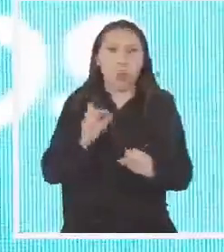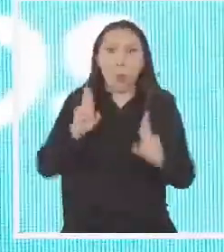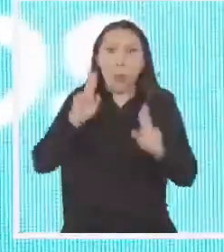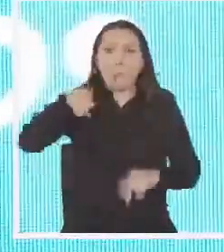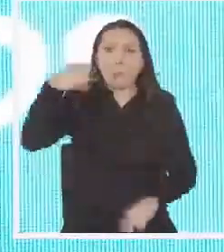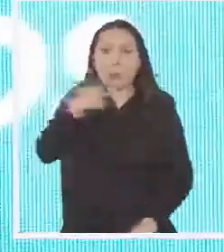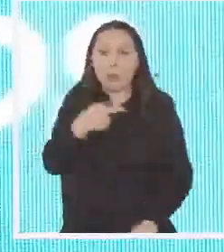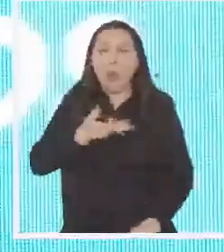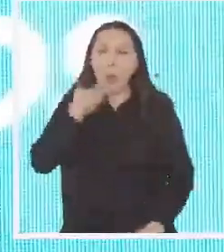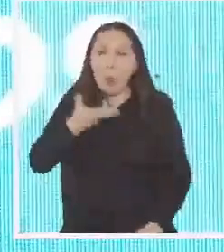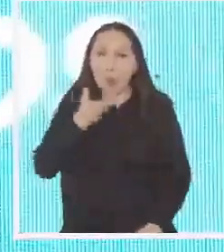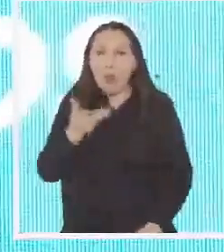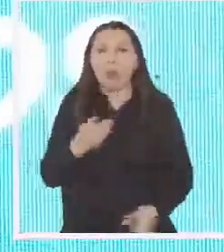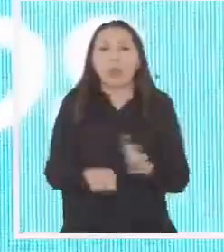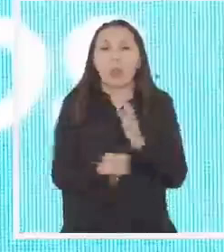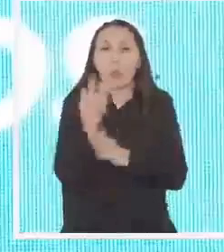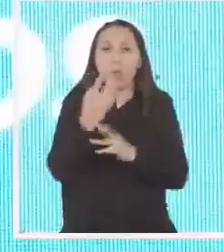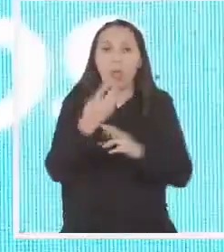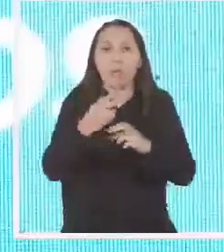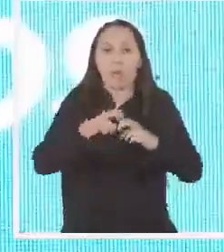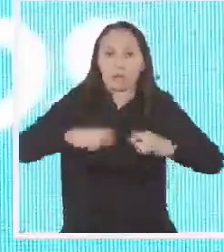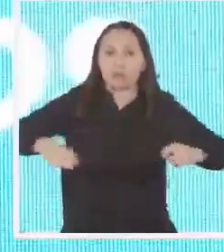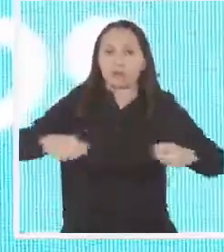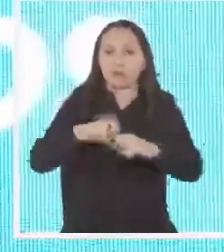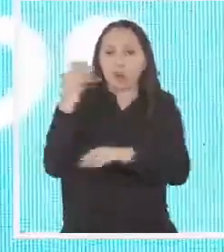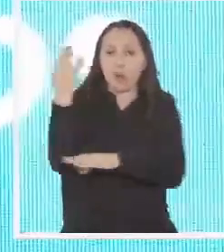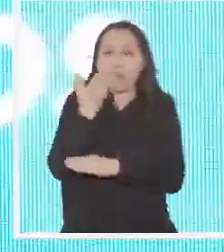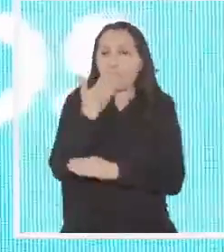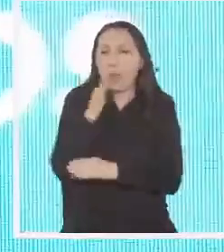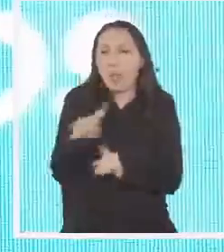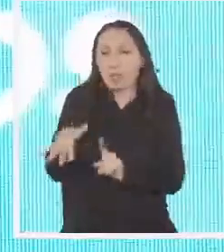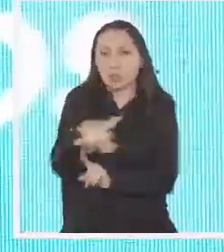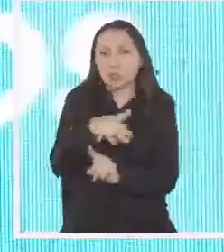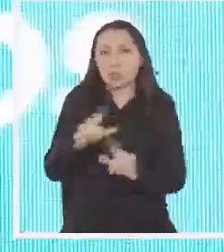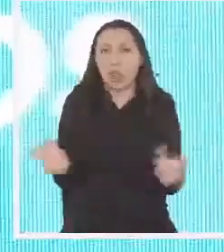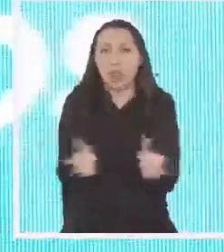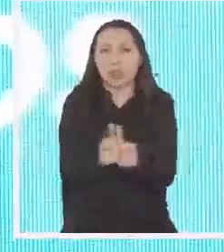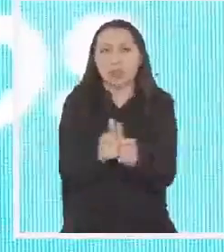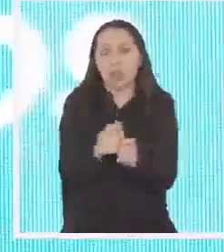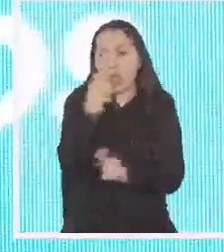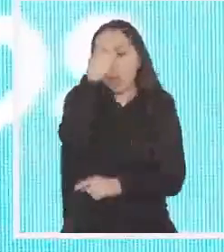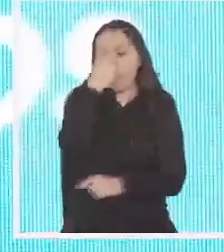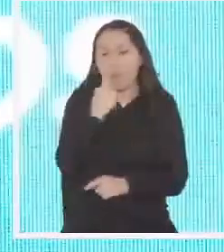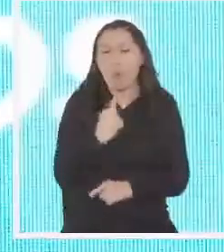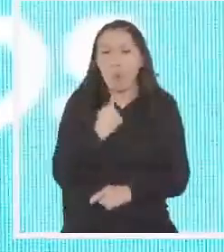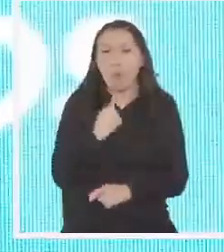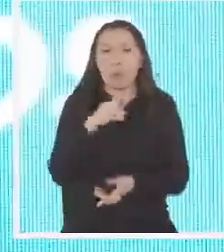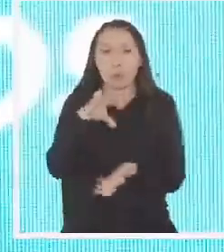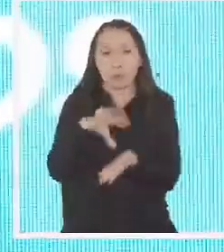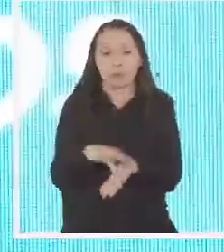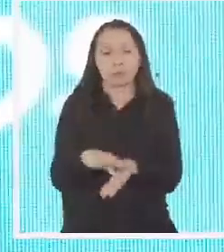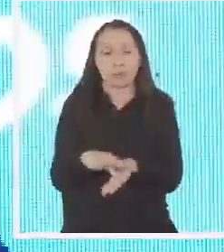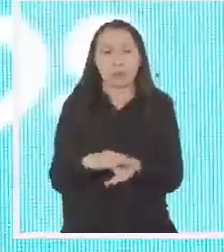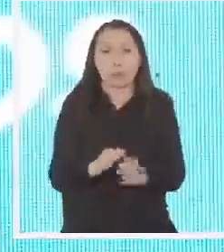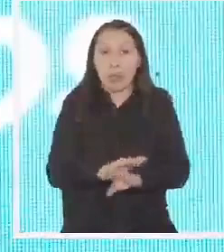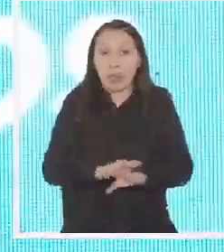semana les estemos contando de la instalación de esta mesa para, en particular, mejorar la situación del Consejo de Monumentos Nacionales. Para